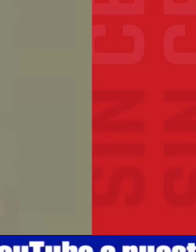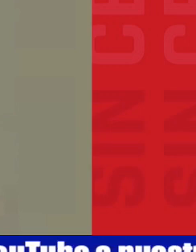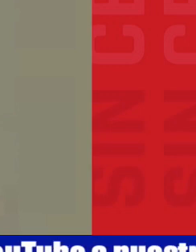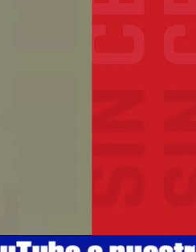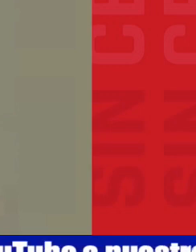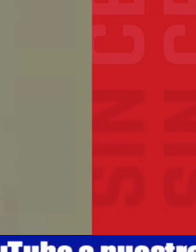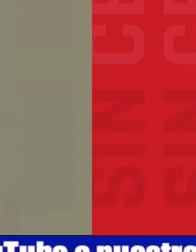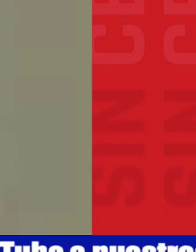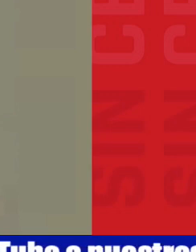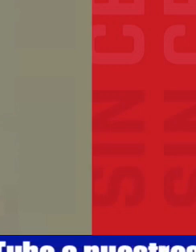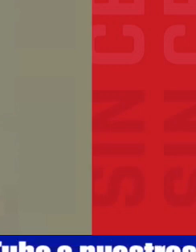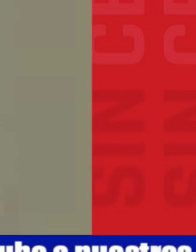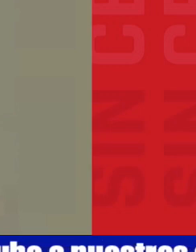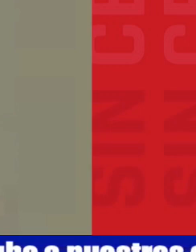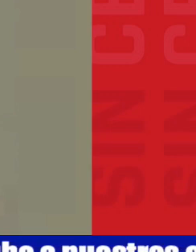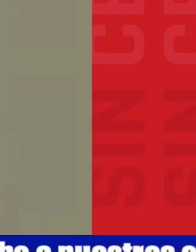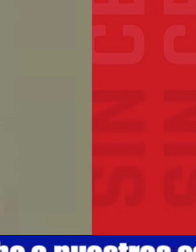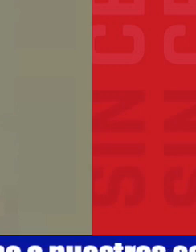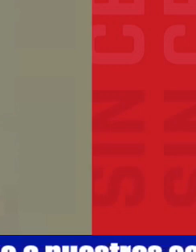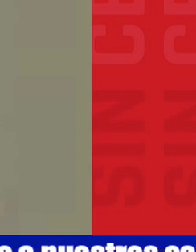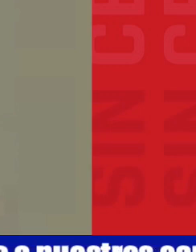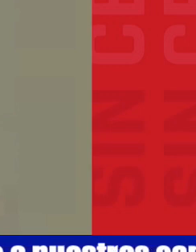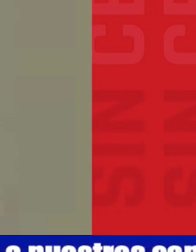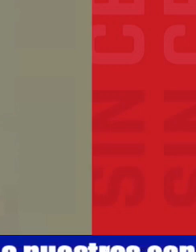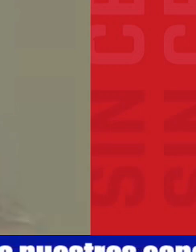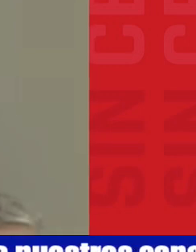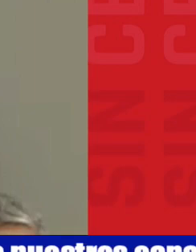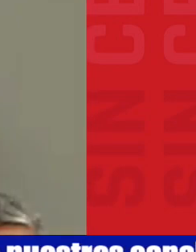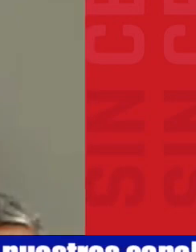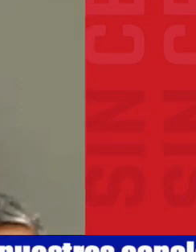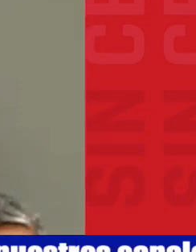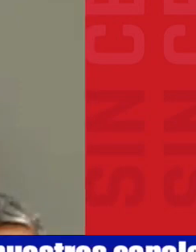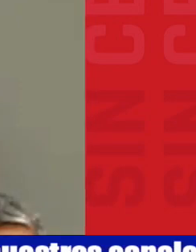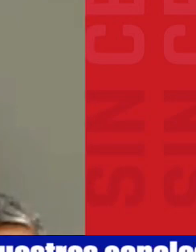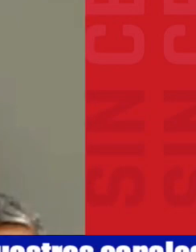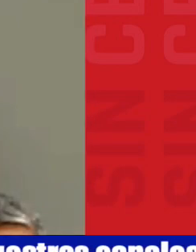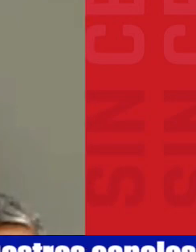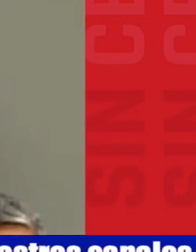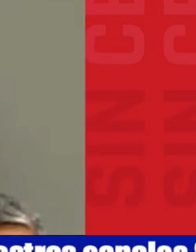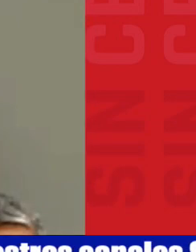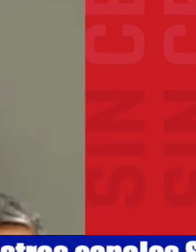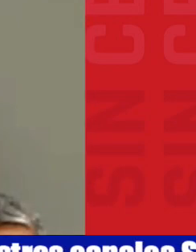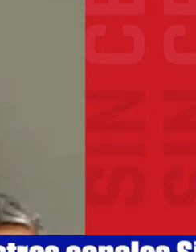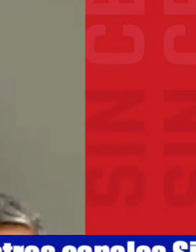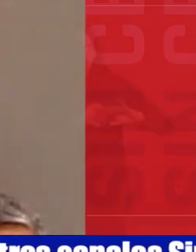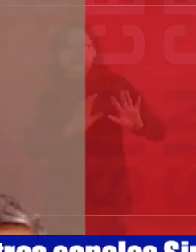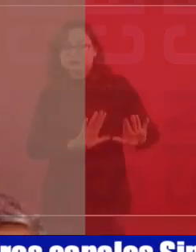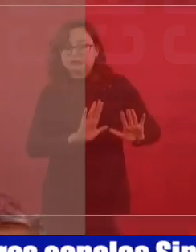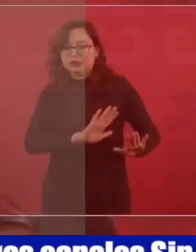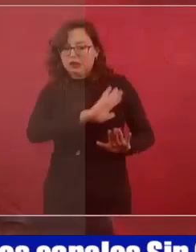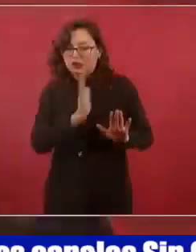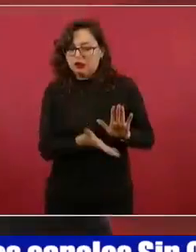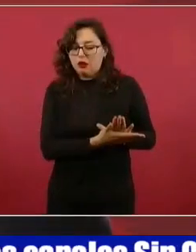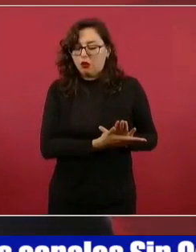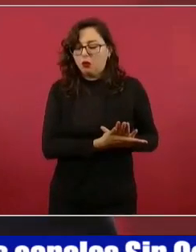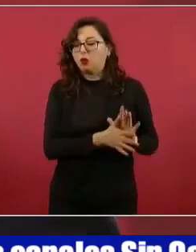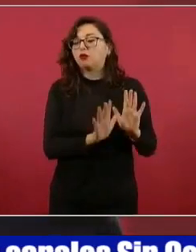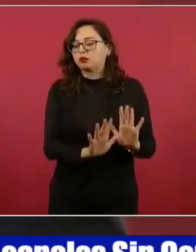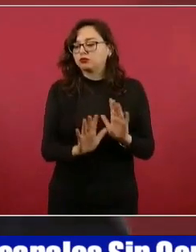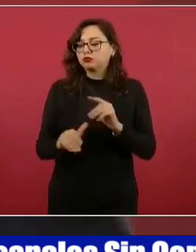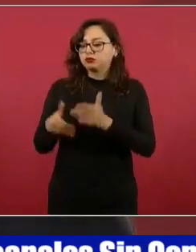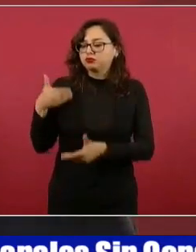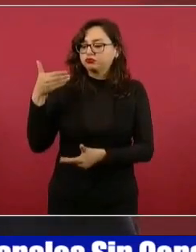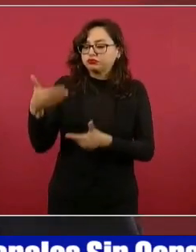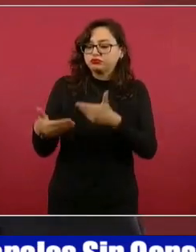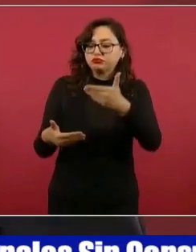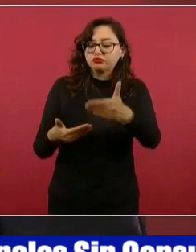autor intelectual detenido. El presidente le dice, a ver, no, pero la investigación no se ha cerrado. Y antes, en efecto,